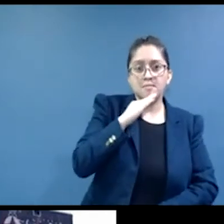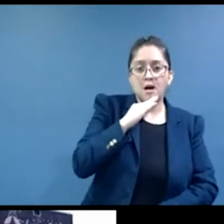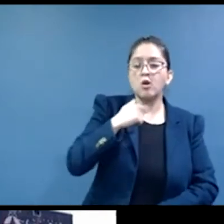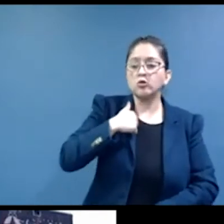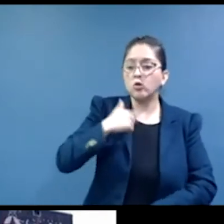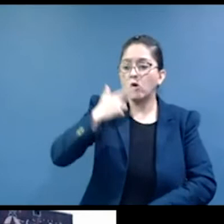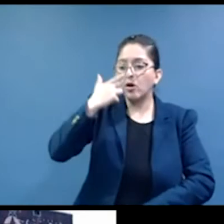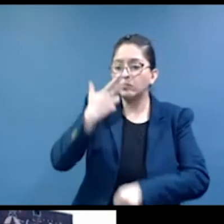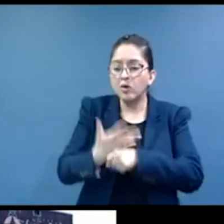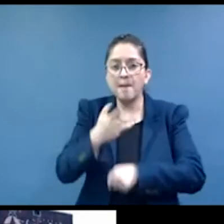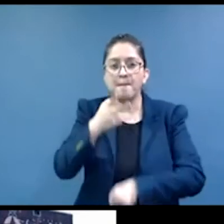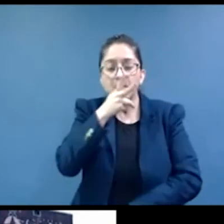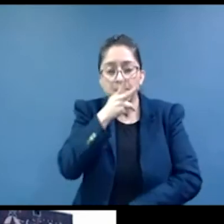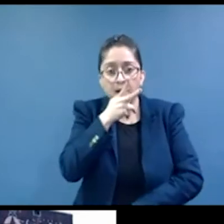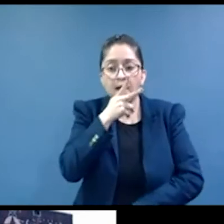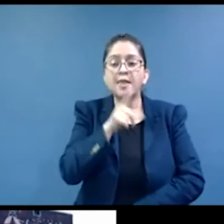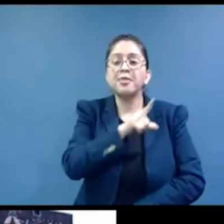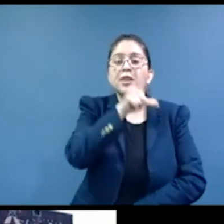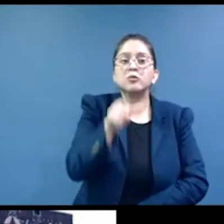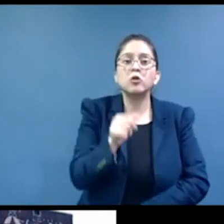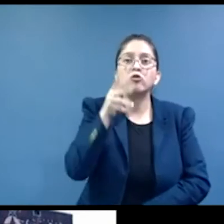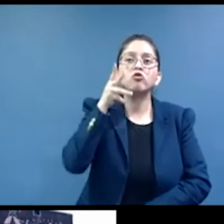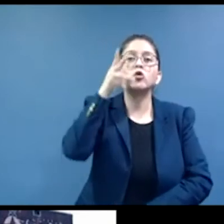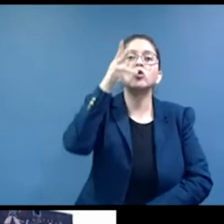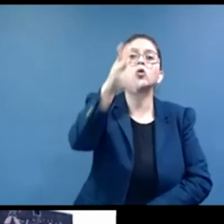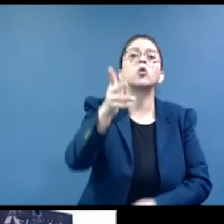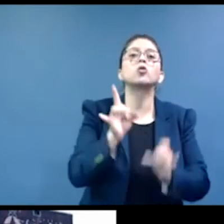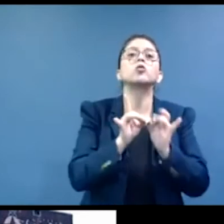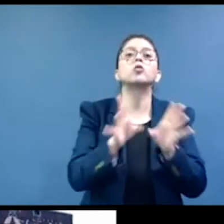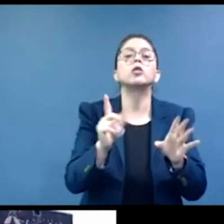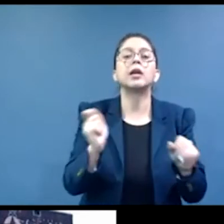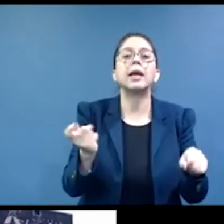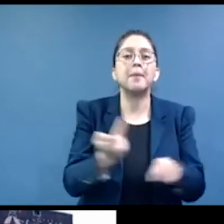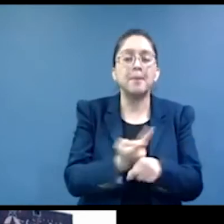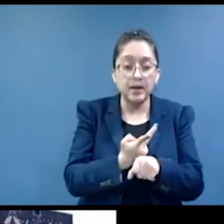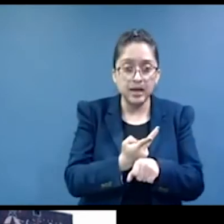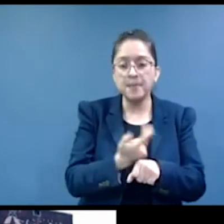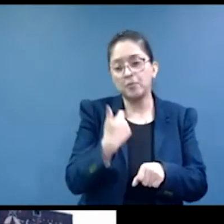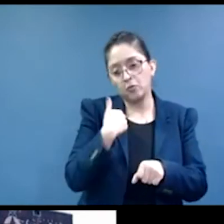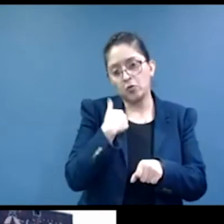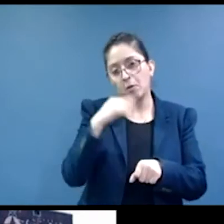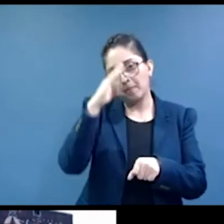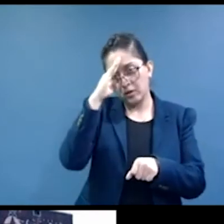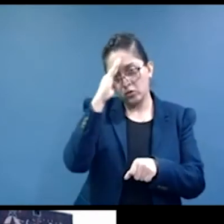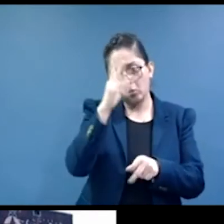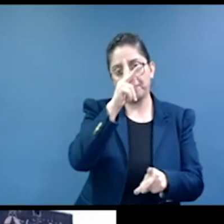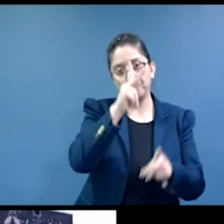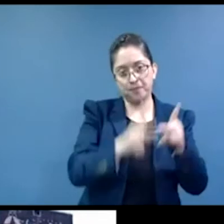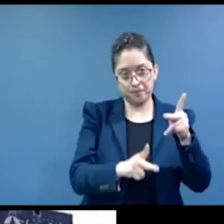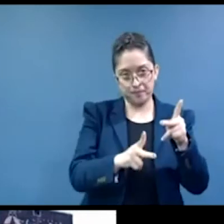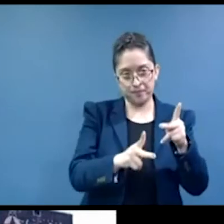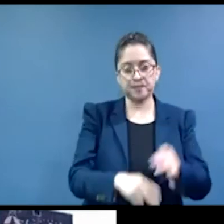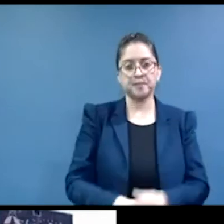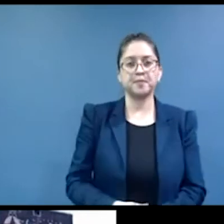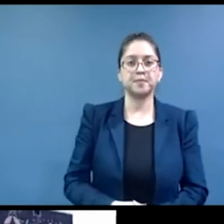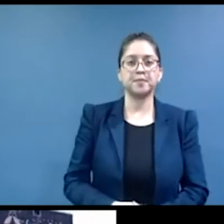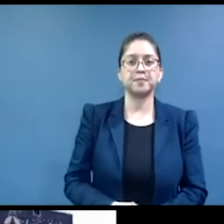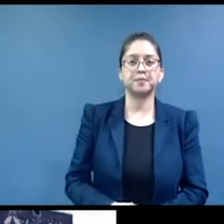obligaciones que se generen, ¿no? Creo que hasta aquí lo dejaría. Muchas gracias. Muchas gracias, doctora Vero.